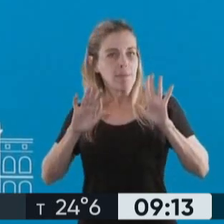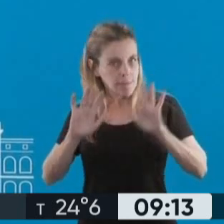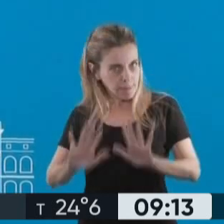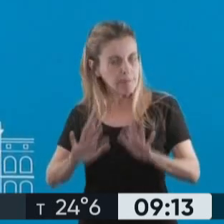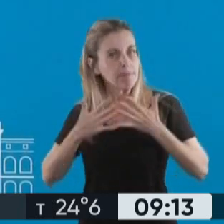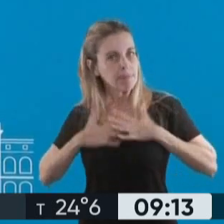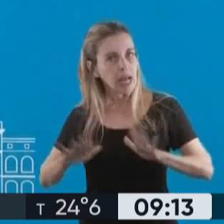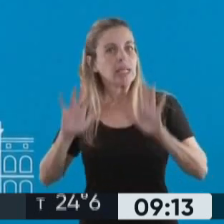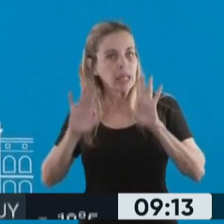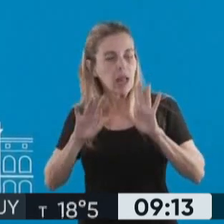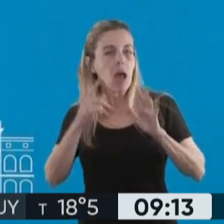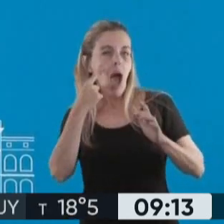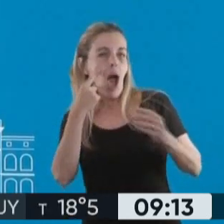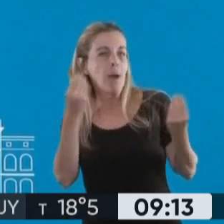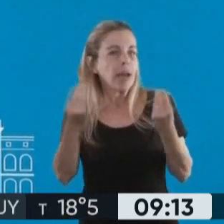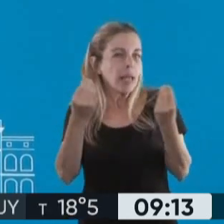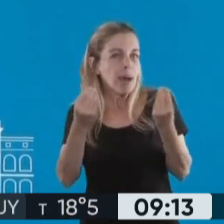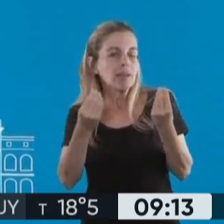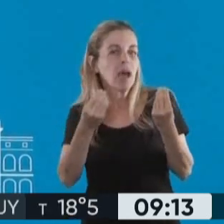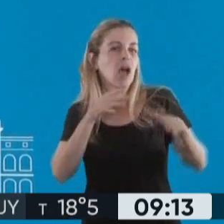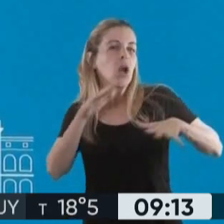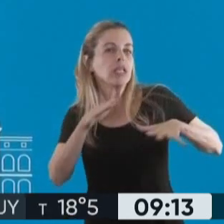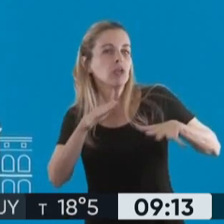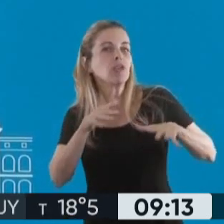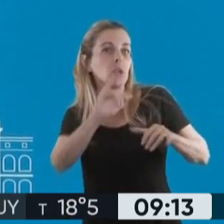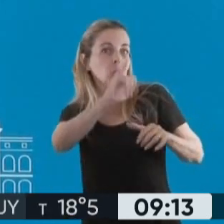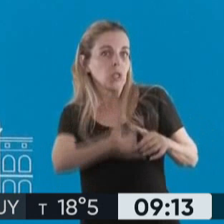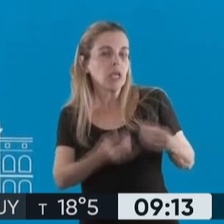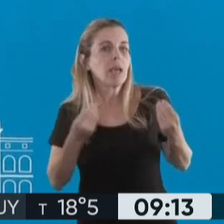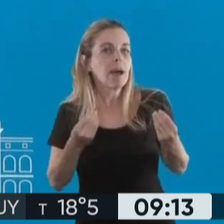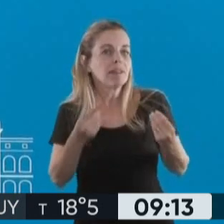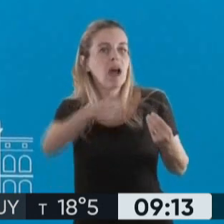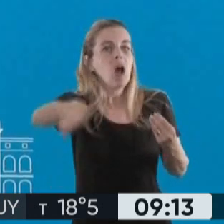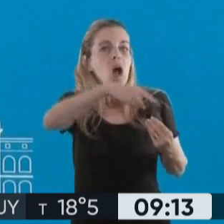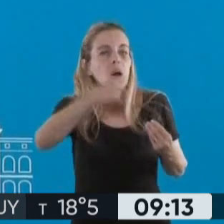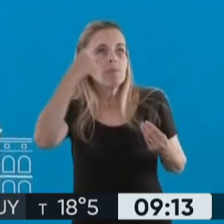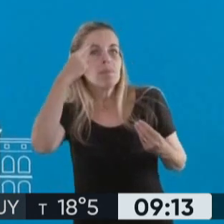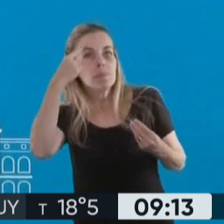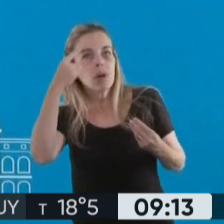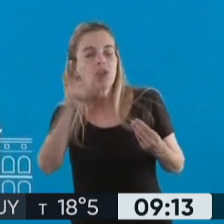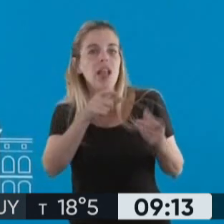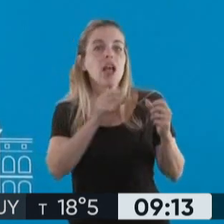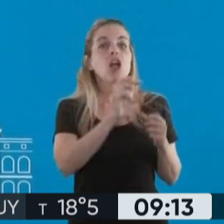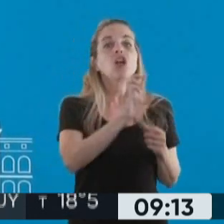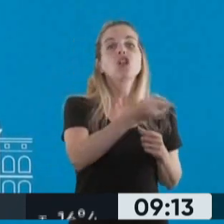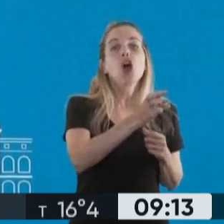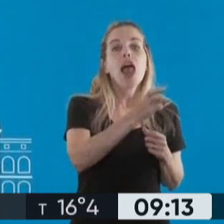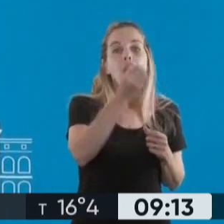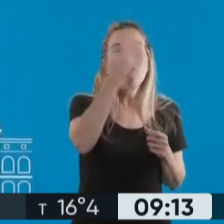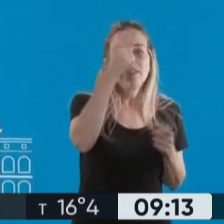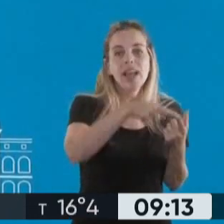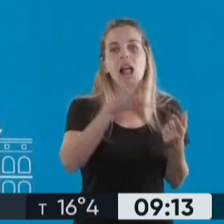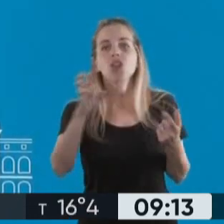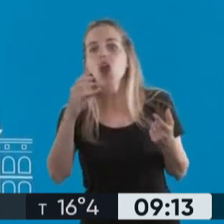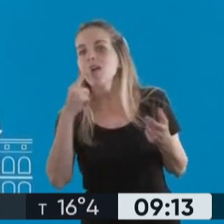y manejar algunas de las variables que inciden, por supuesto, en las expectativas, en la diferencia entre el dólar oficial y el dólar blue y